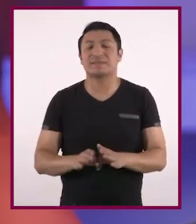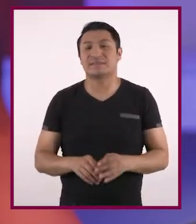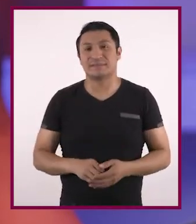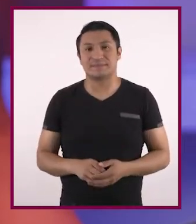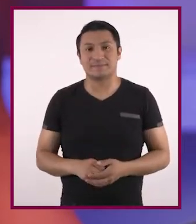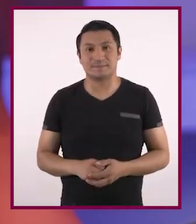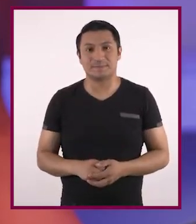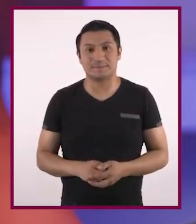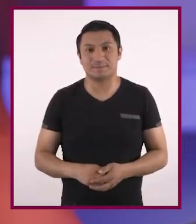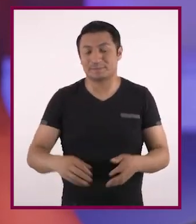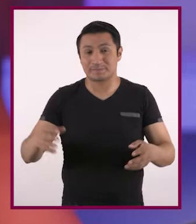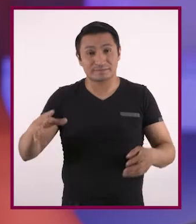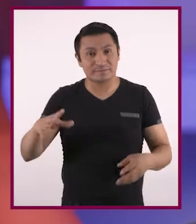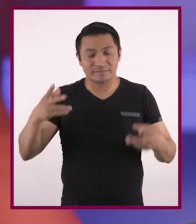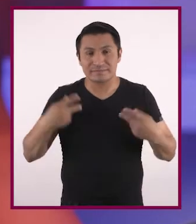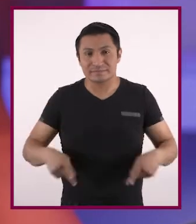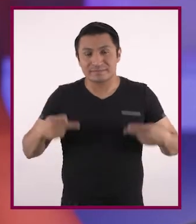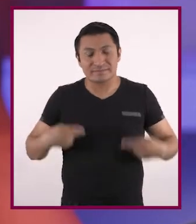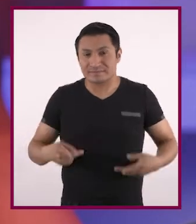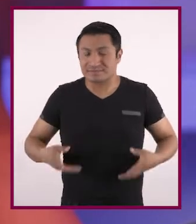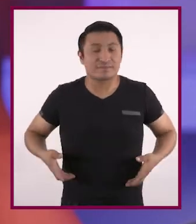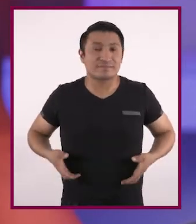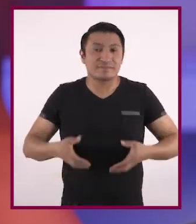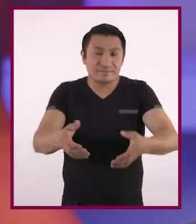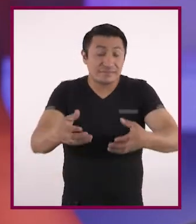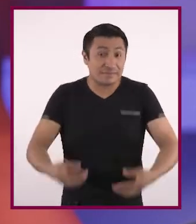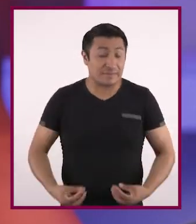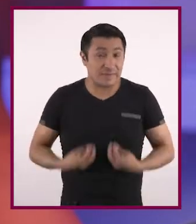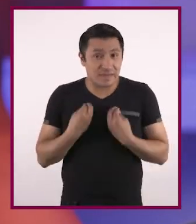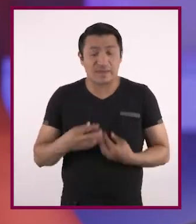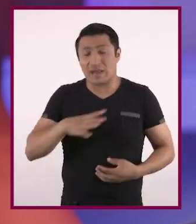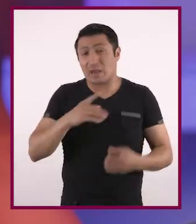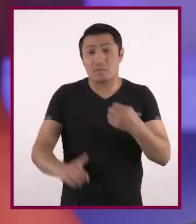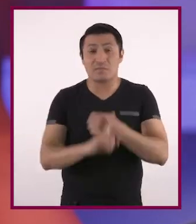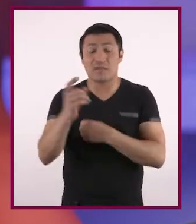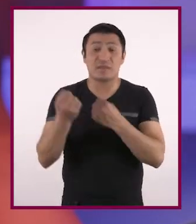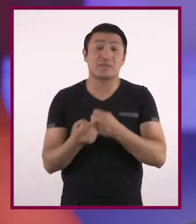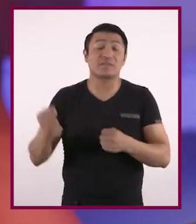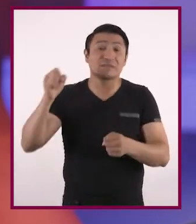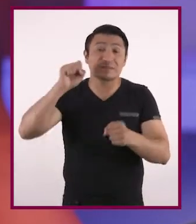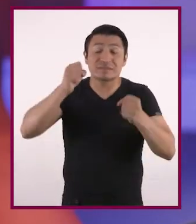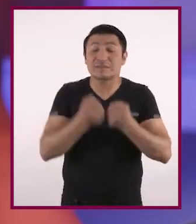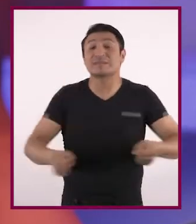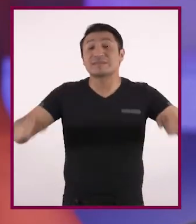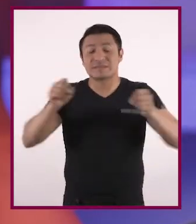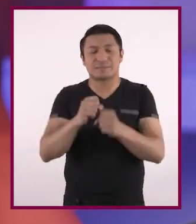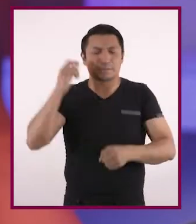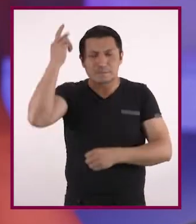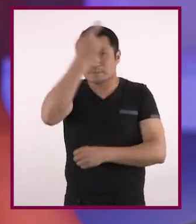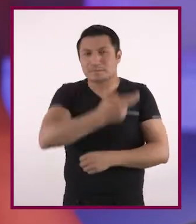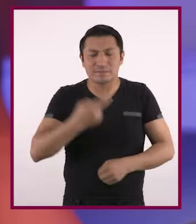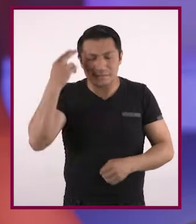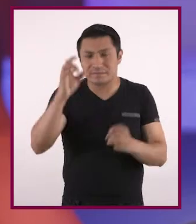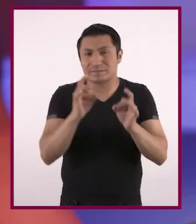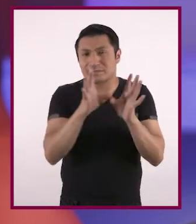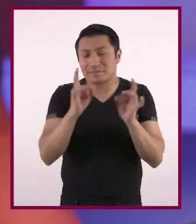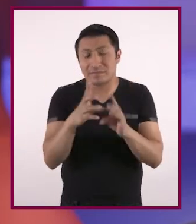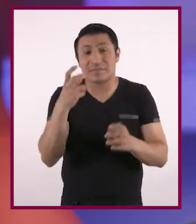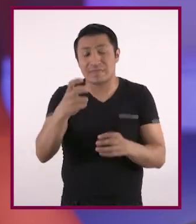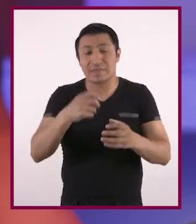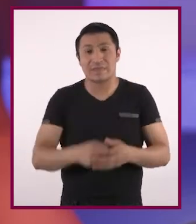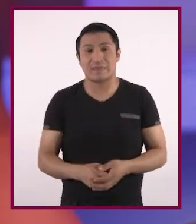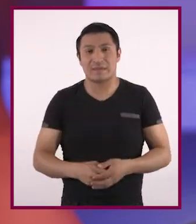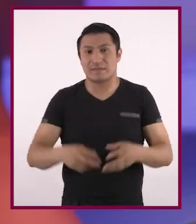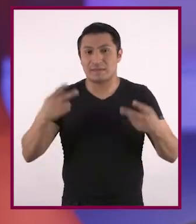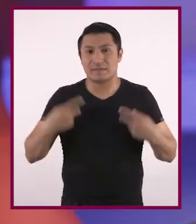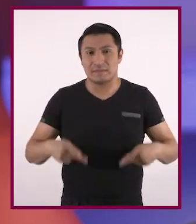La existencia de personas en situación de calle revela varios problemas en nuestra sociedad. Analizaremos y estudiaremos las consecuencias que este fenómeno tiene, tanto